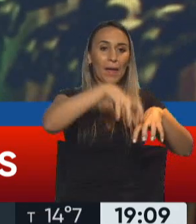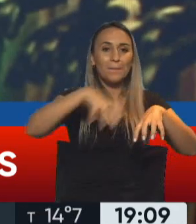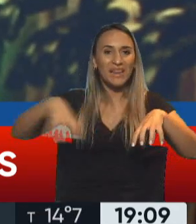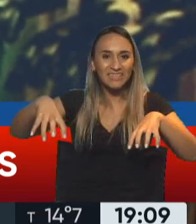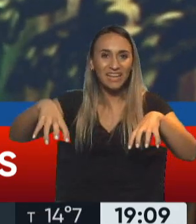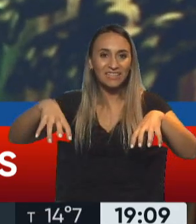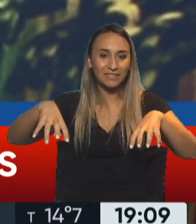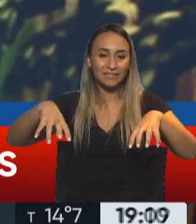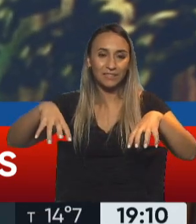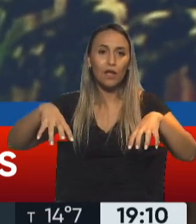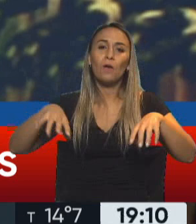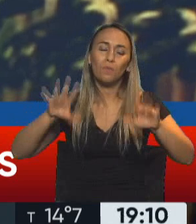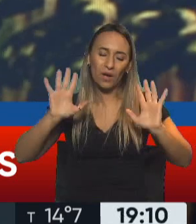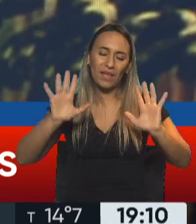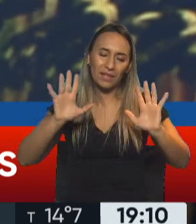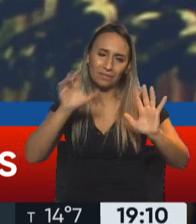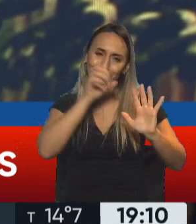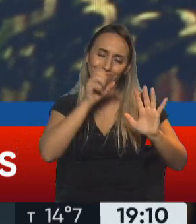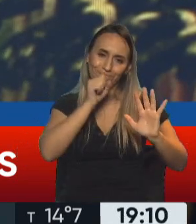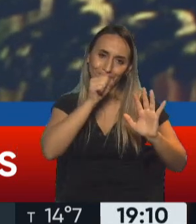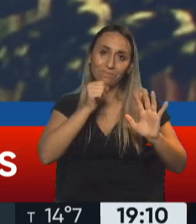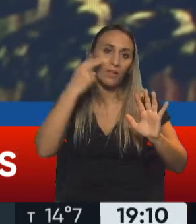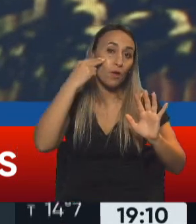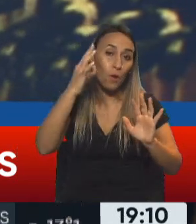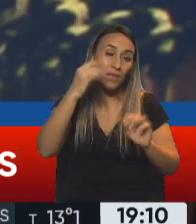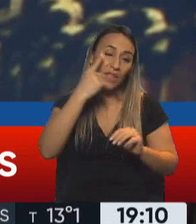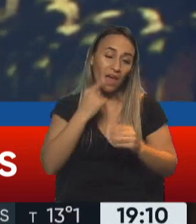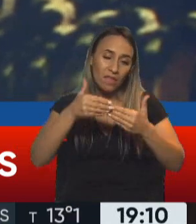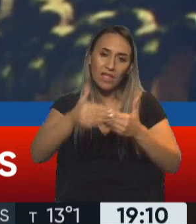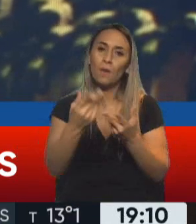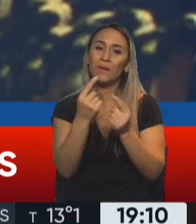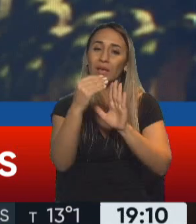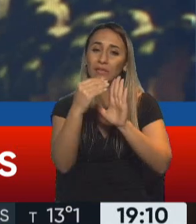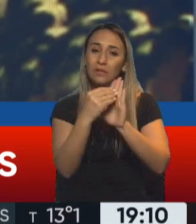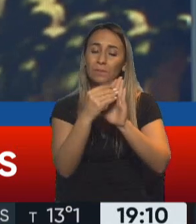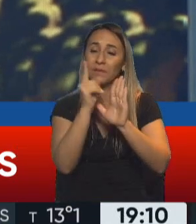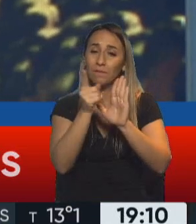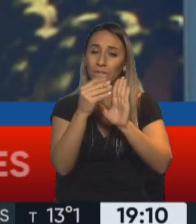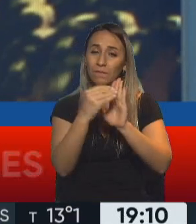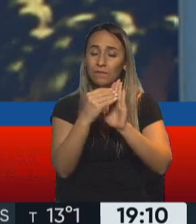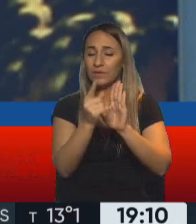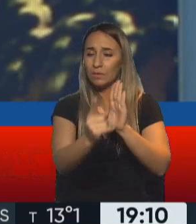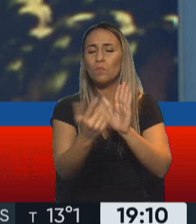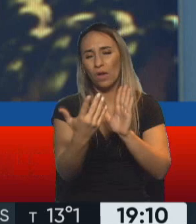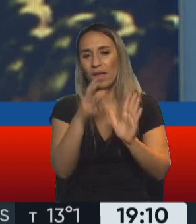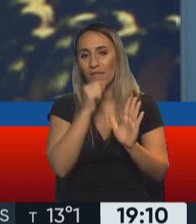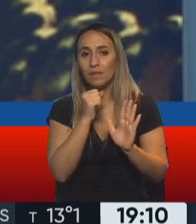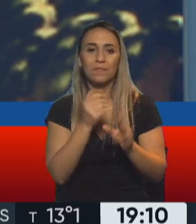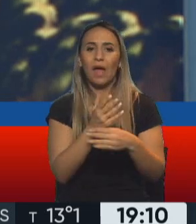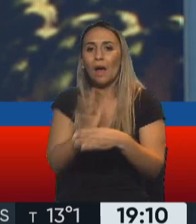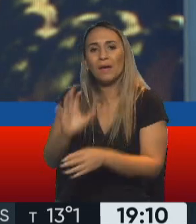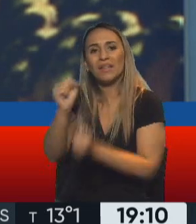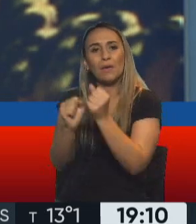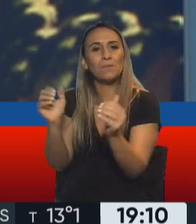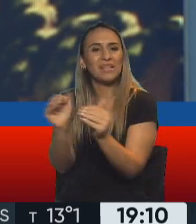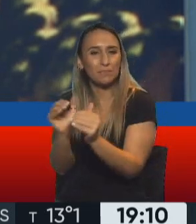pandemia, pueden soportar 90 días de congelamiento. No, saco a esto de las pymes, estoy hablando particularmente de las empresas